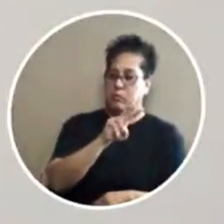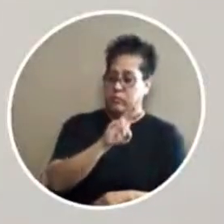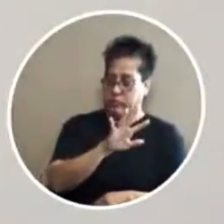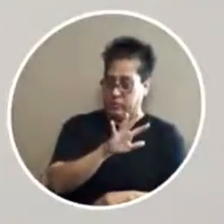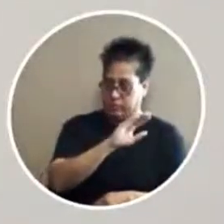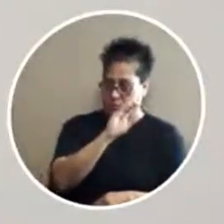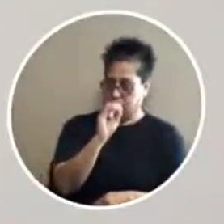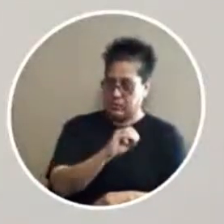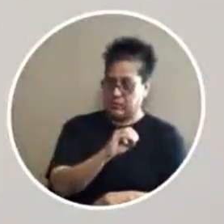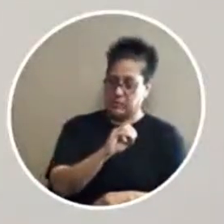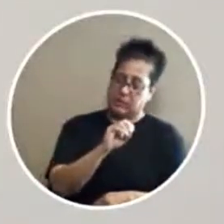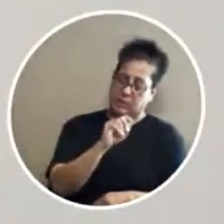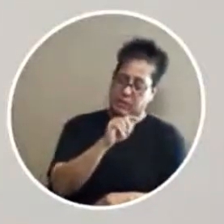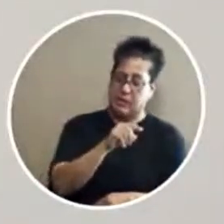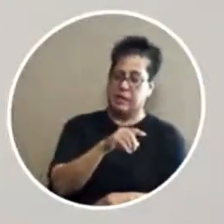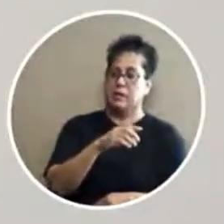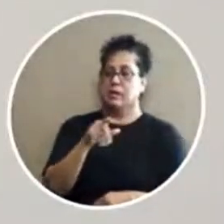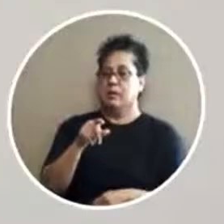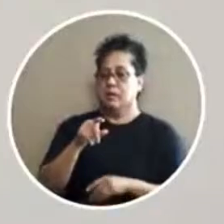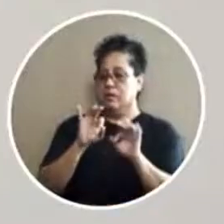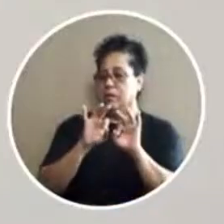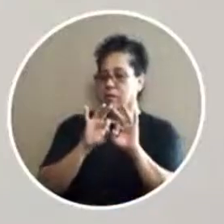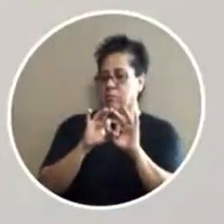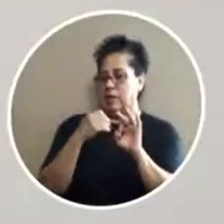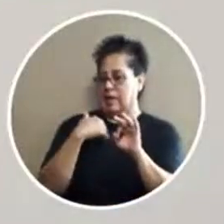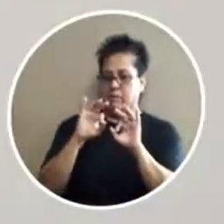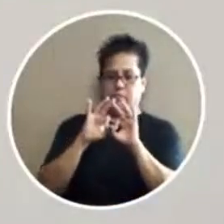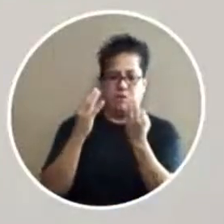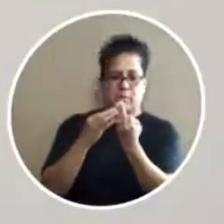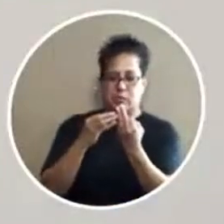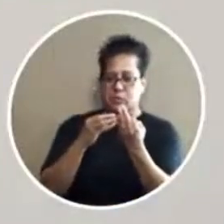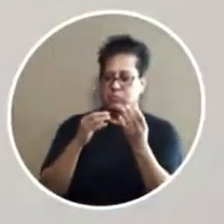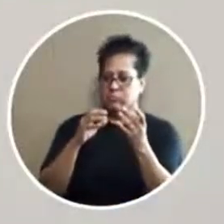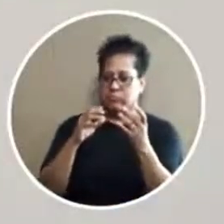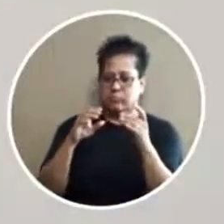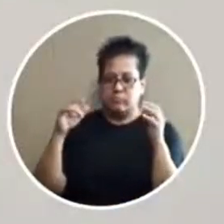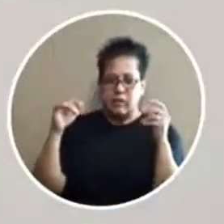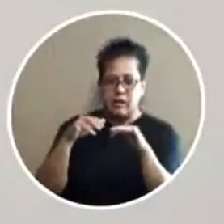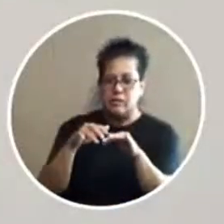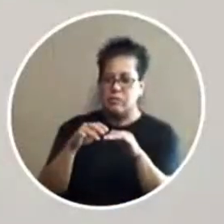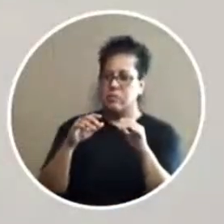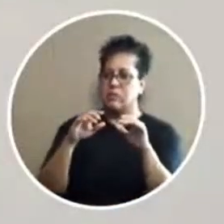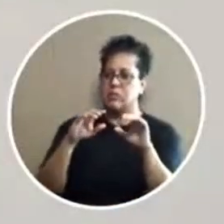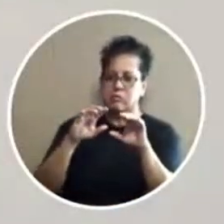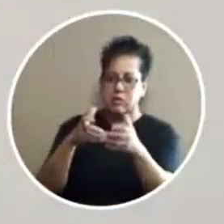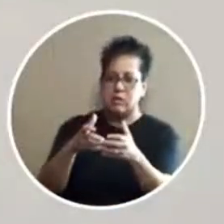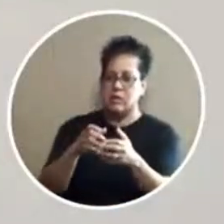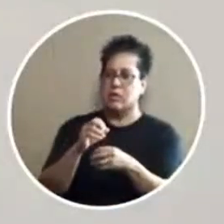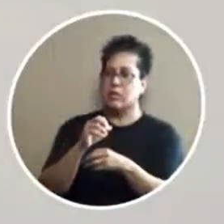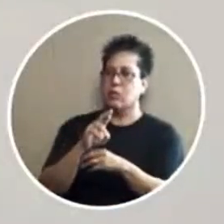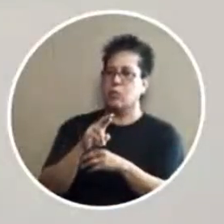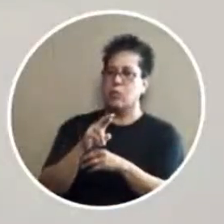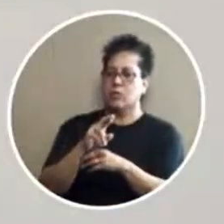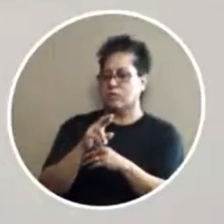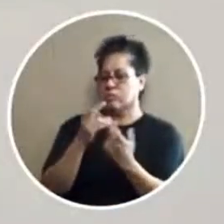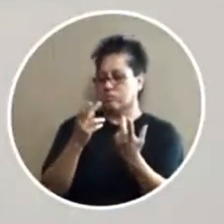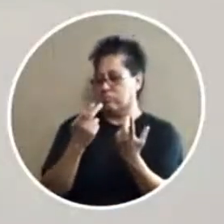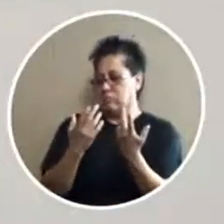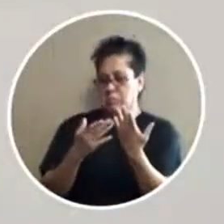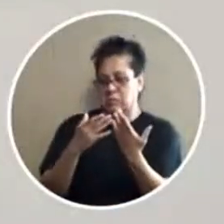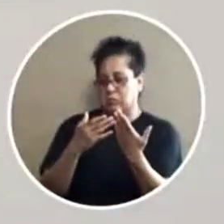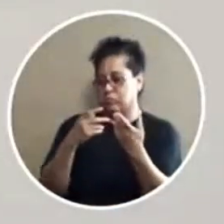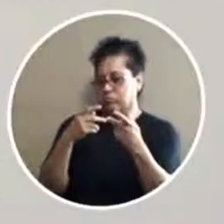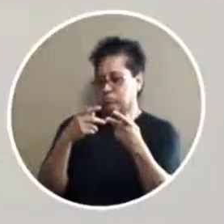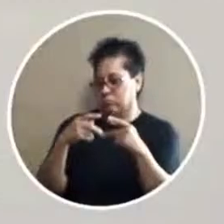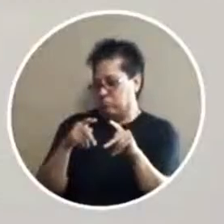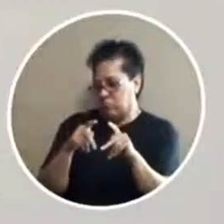5.26 tuvieron familias, reuniones familiares o fueron a fiestas con un